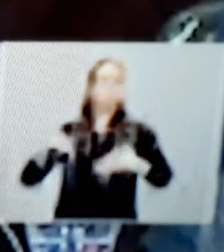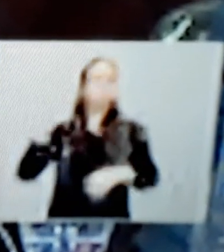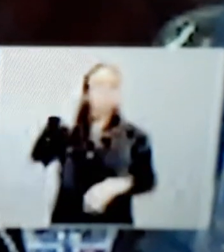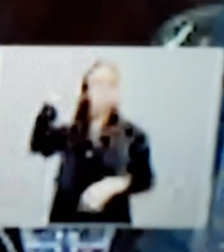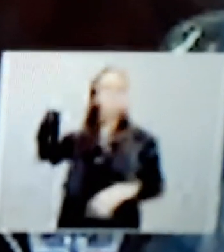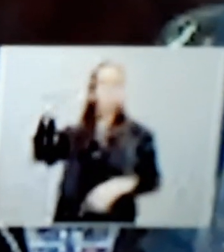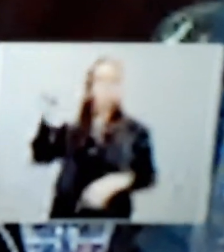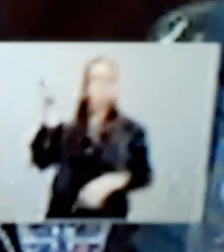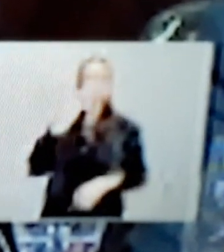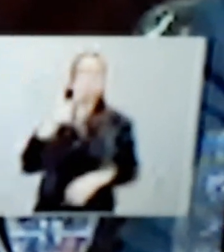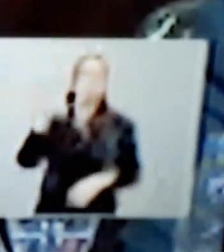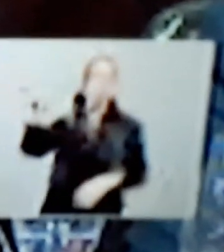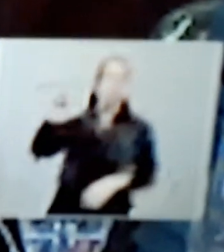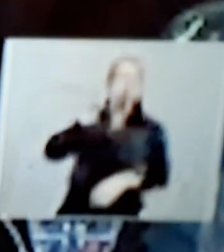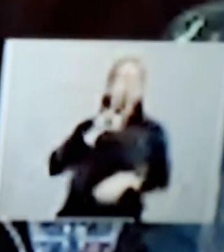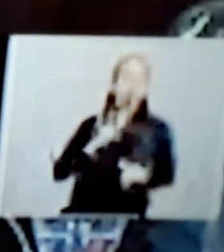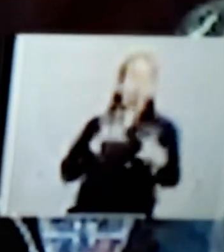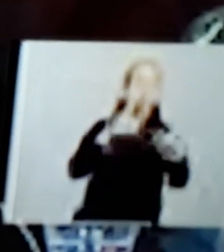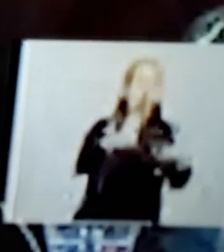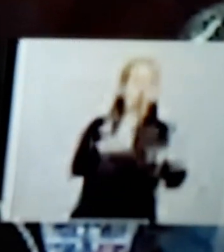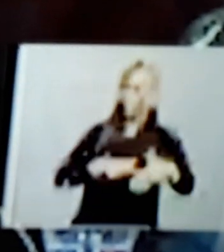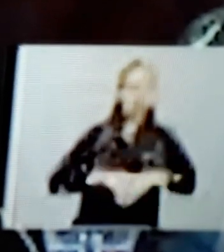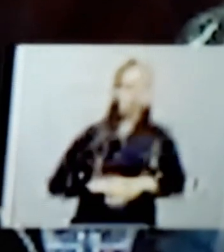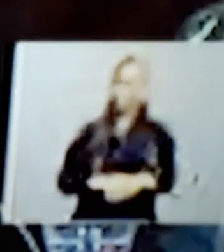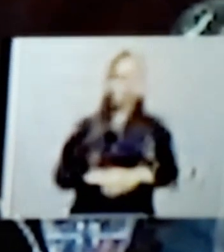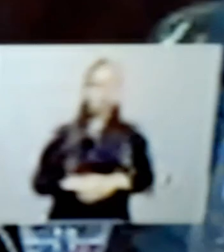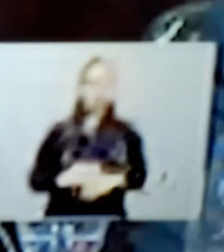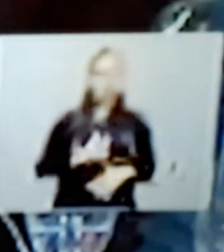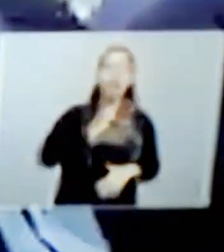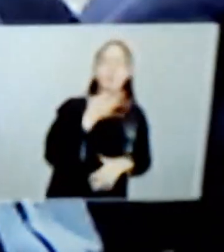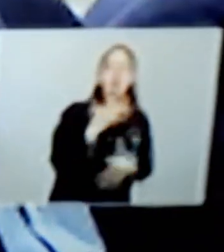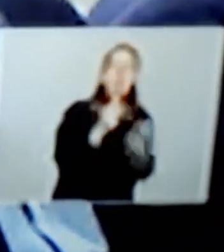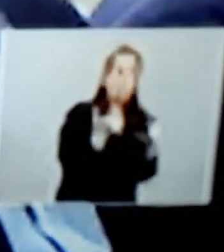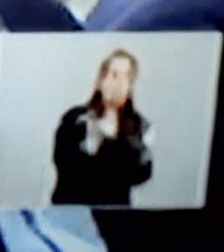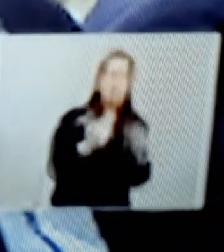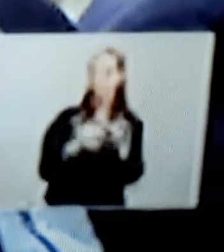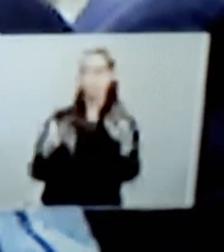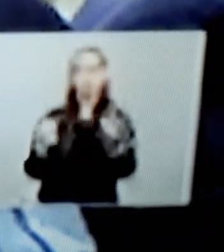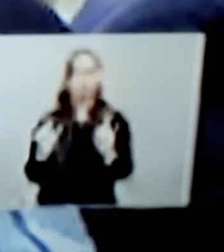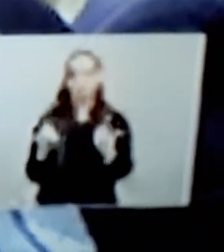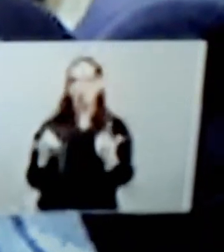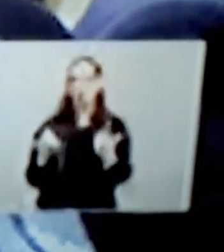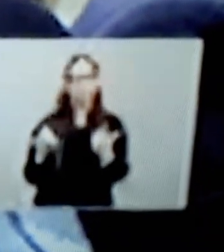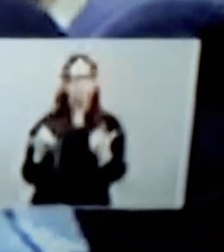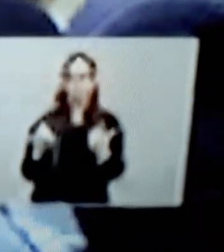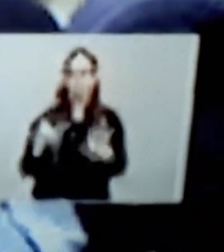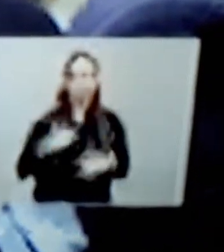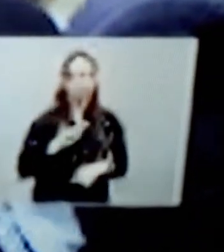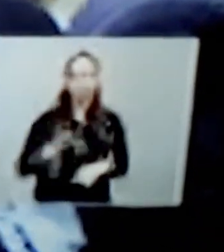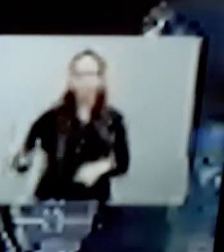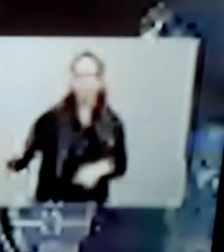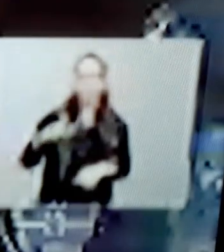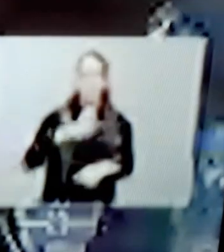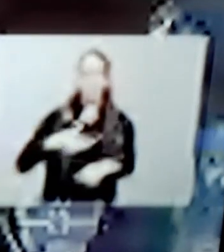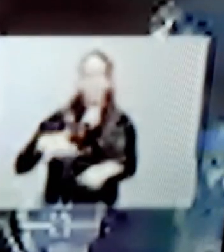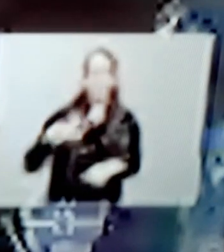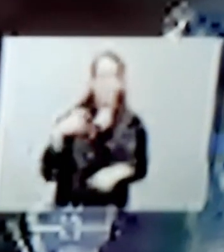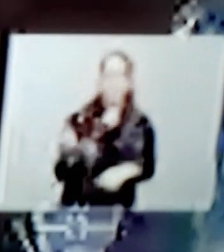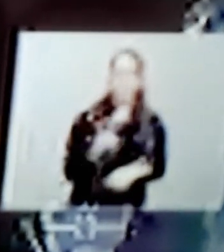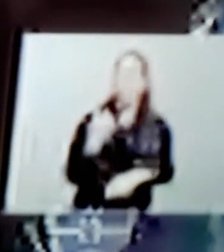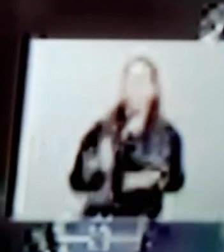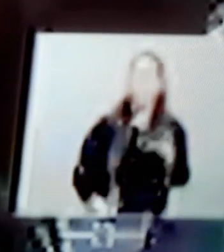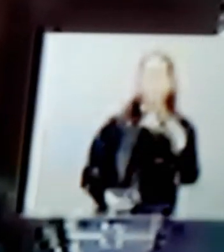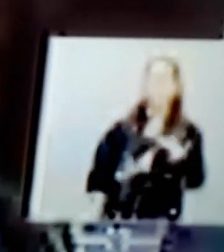que me gustaría repetir. No hay libertad sin amor. La dimensión social es fundamental y nos